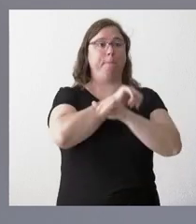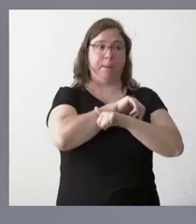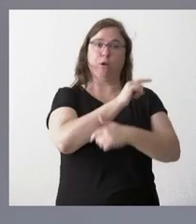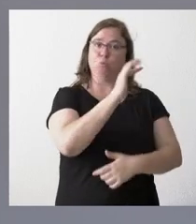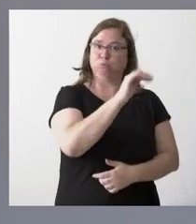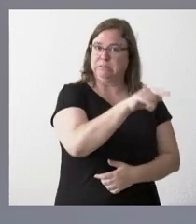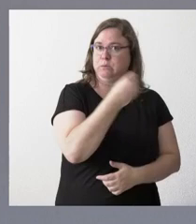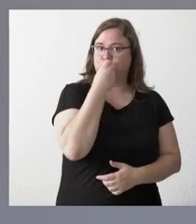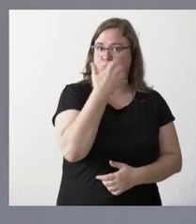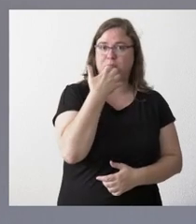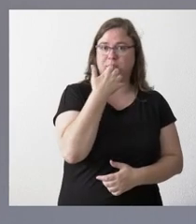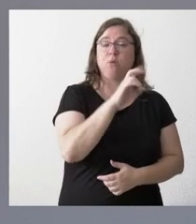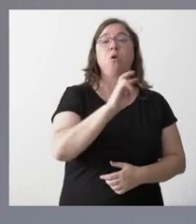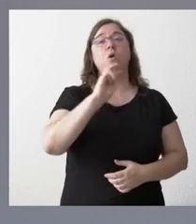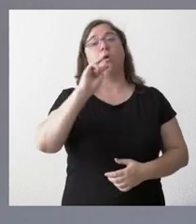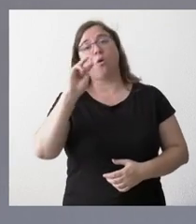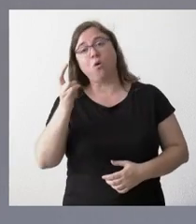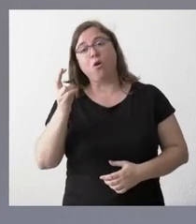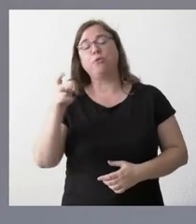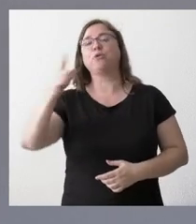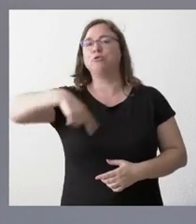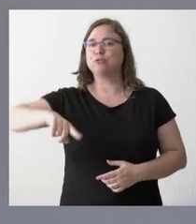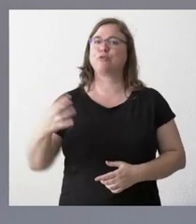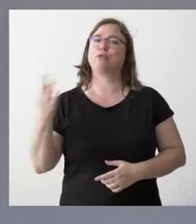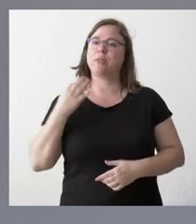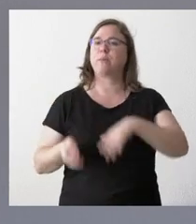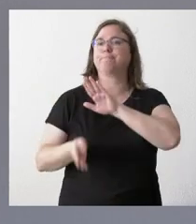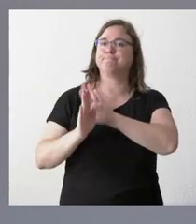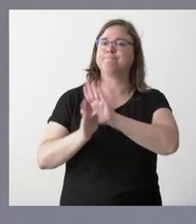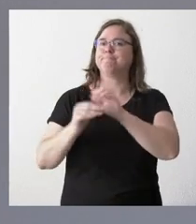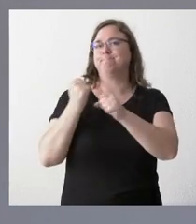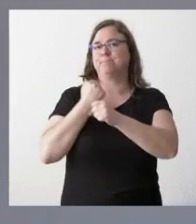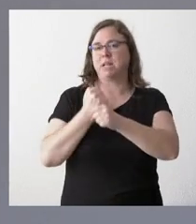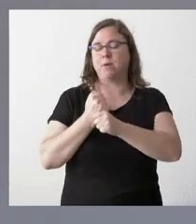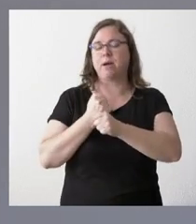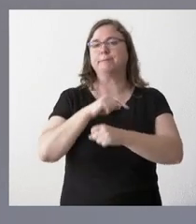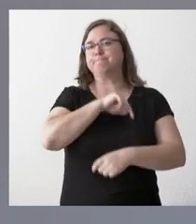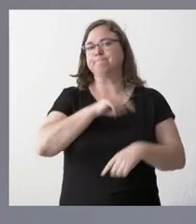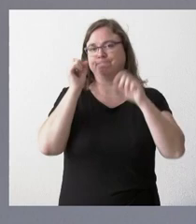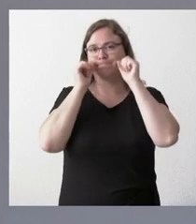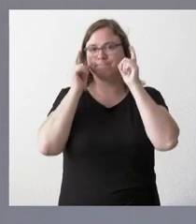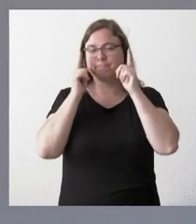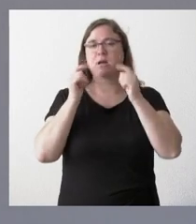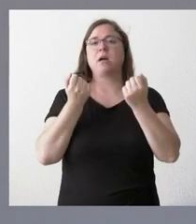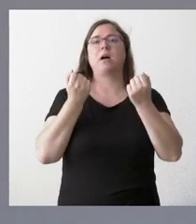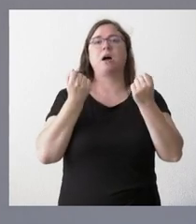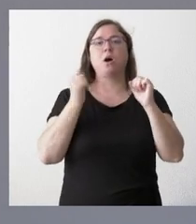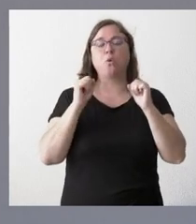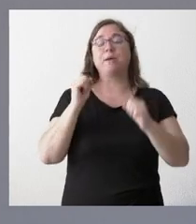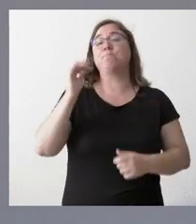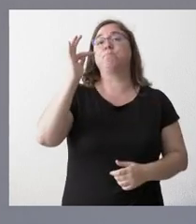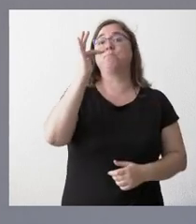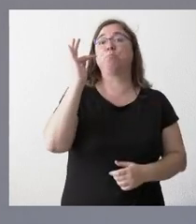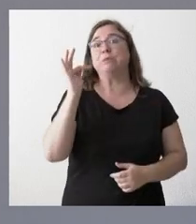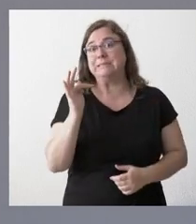también hay aspectos donde tenemos que seguir reforzando nuestras actuaciones, ser conscientes que, a pesar del nivel positivo de